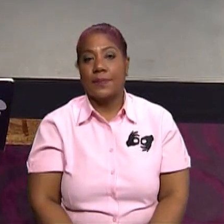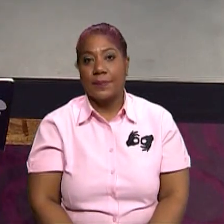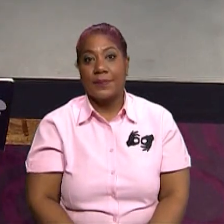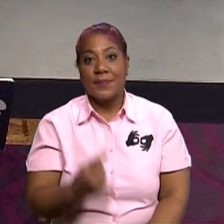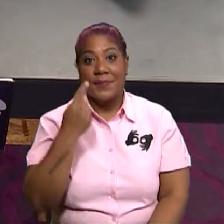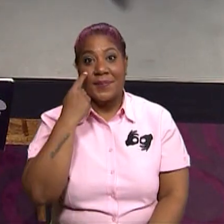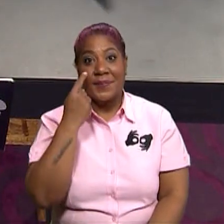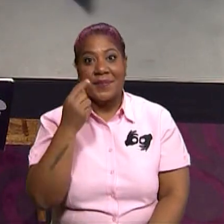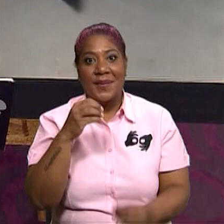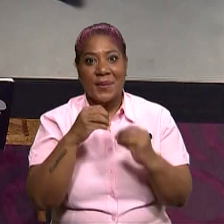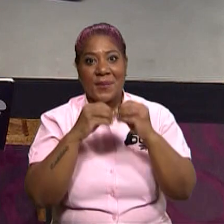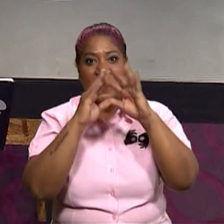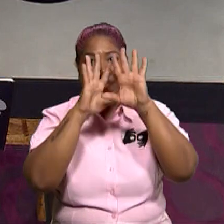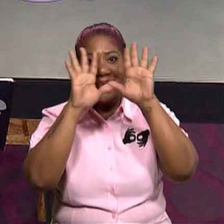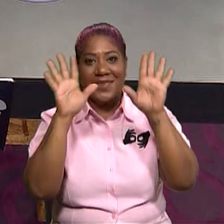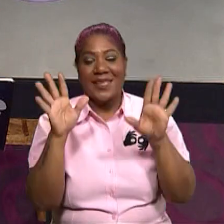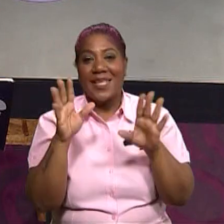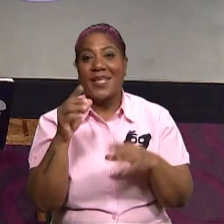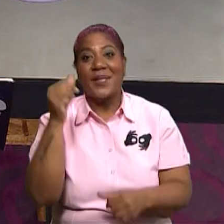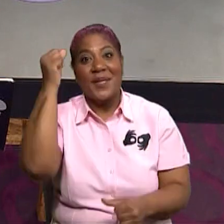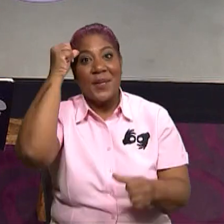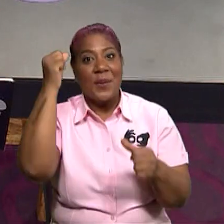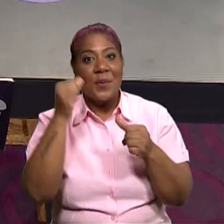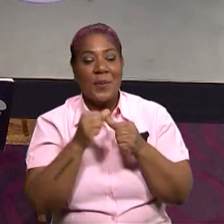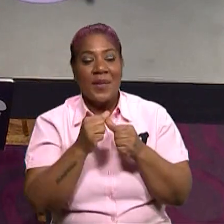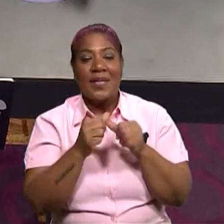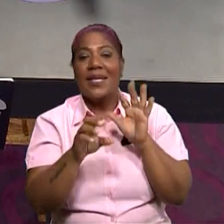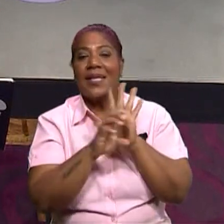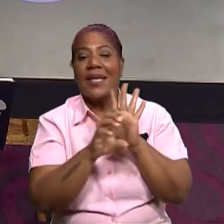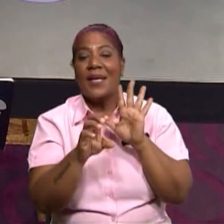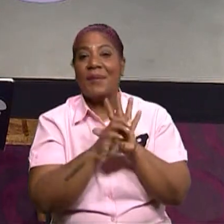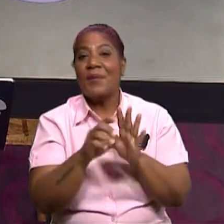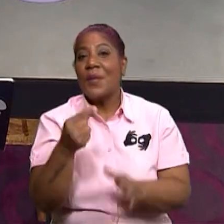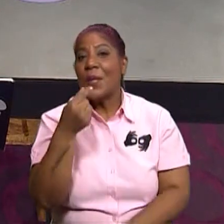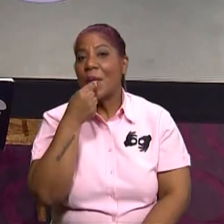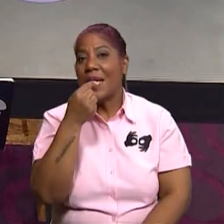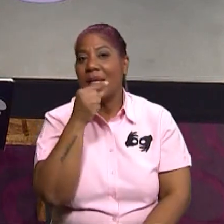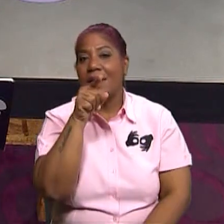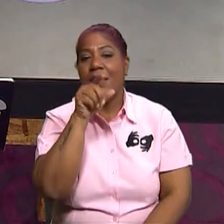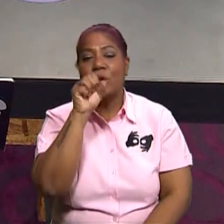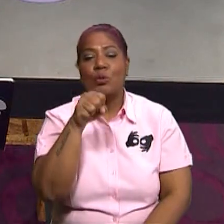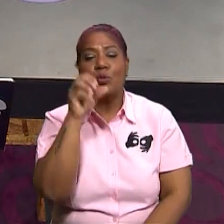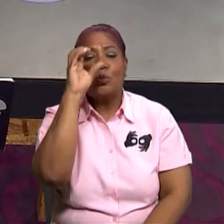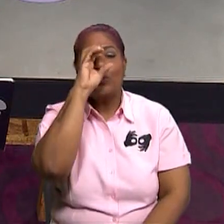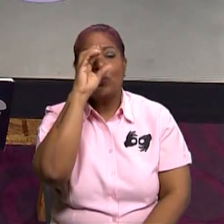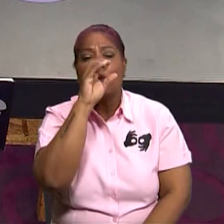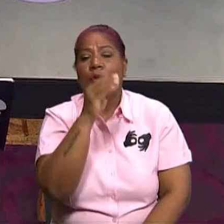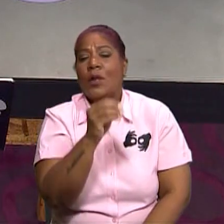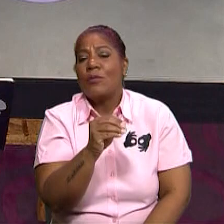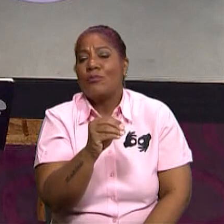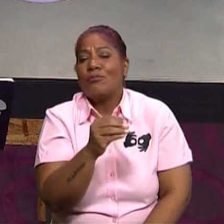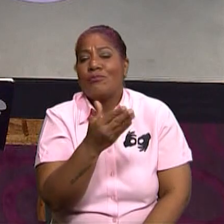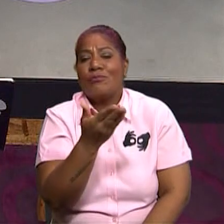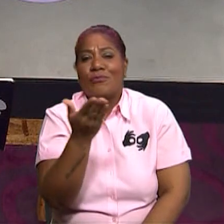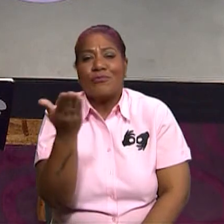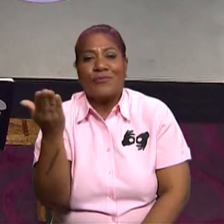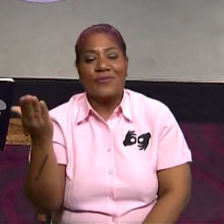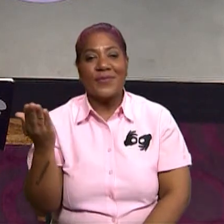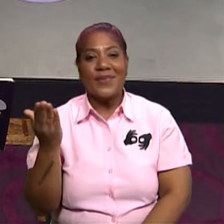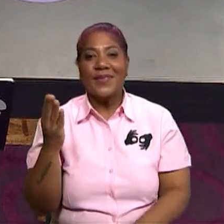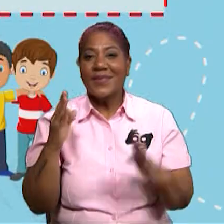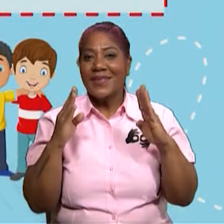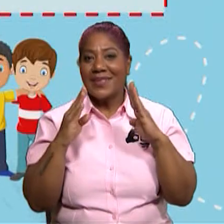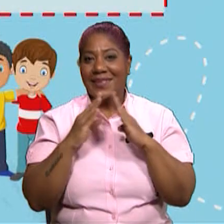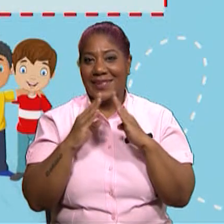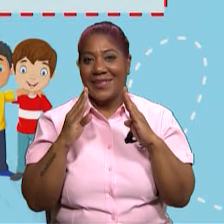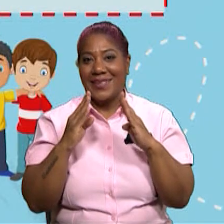puedan ver con las galletas. Ustedes pueden tener otros objetos para contar y representar los